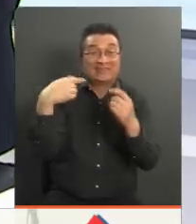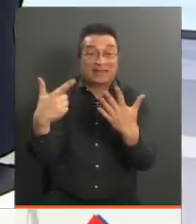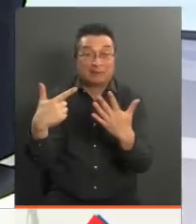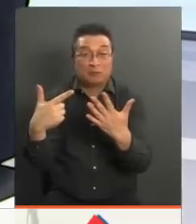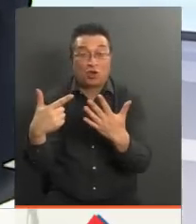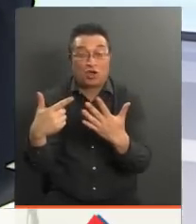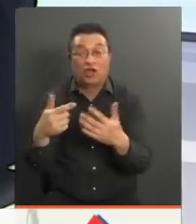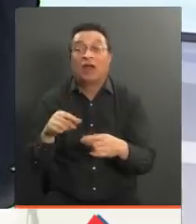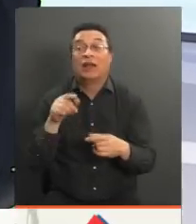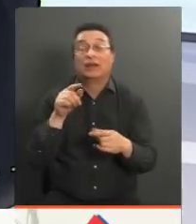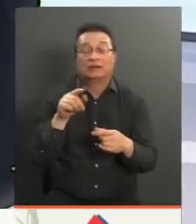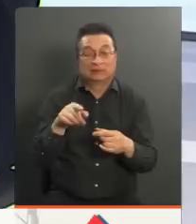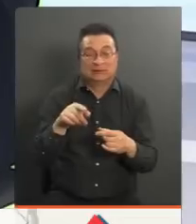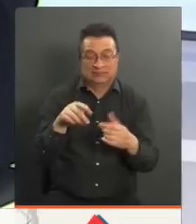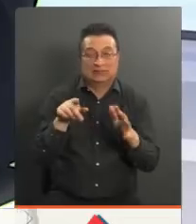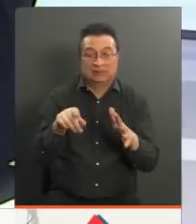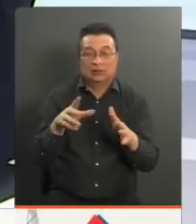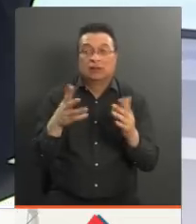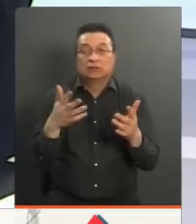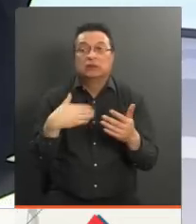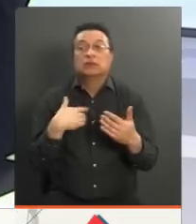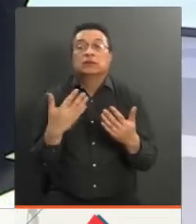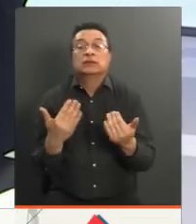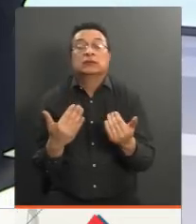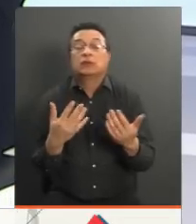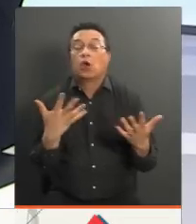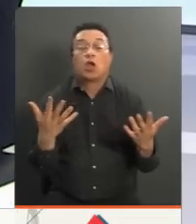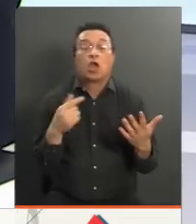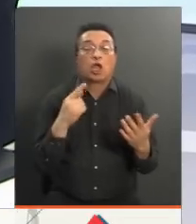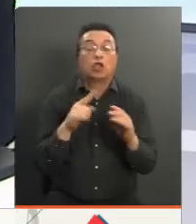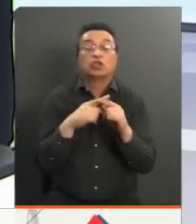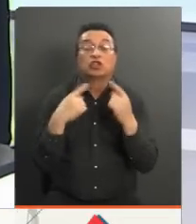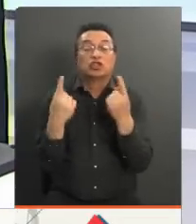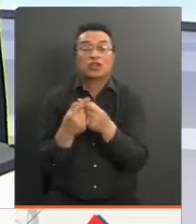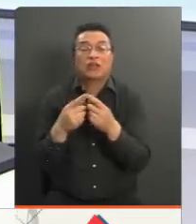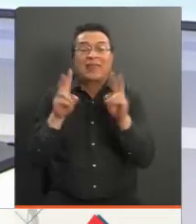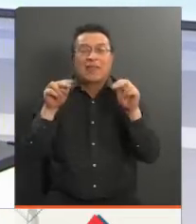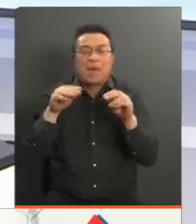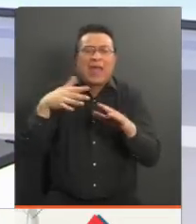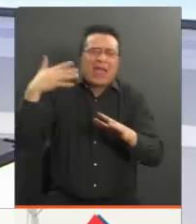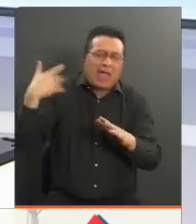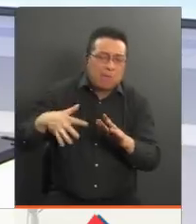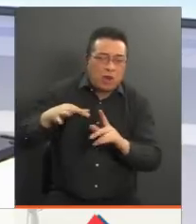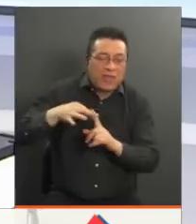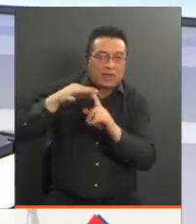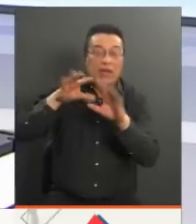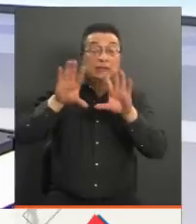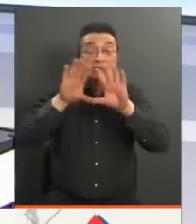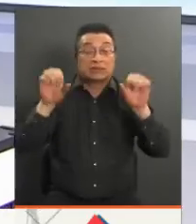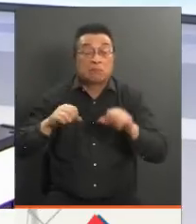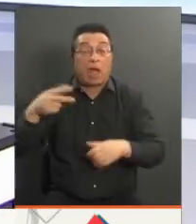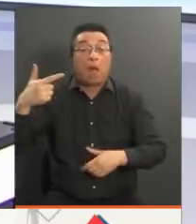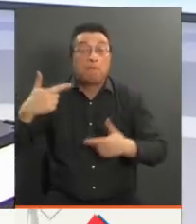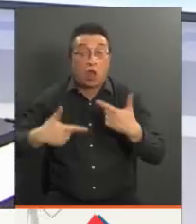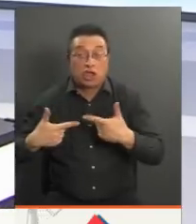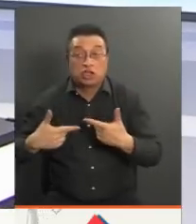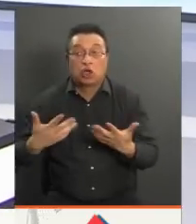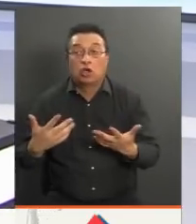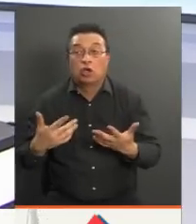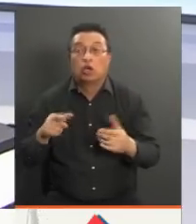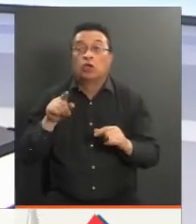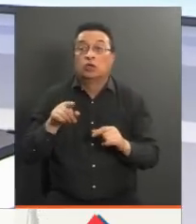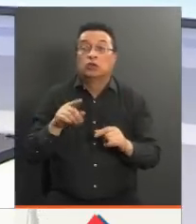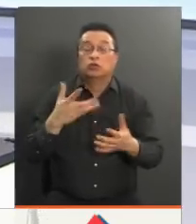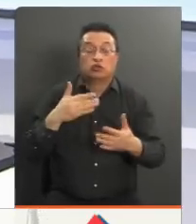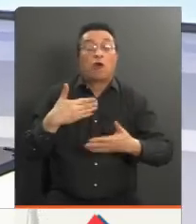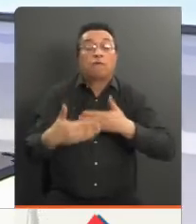quiere reformar lo que se han denominado materias esenciales? ¿Cómo cuál? Sistema político, por ejemplo. Funcionamiento del